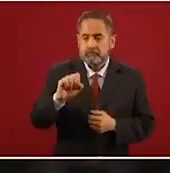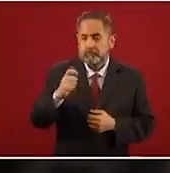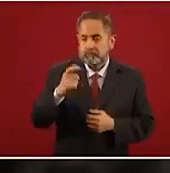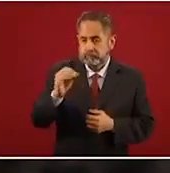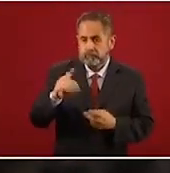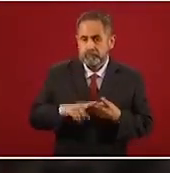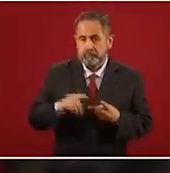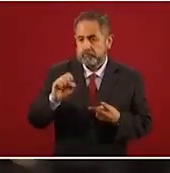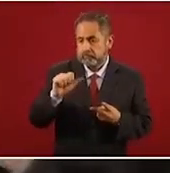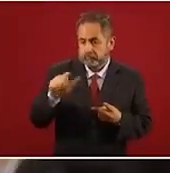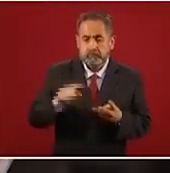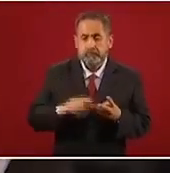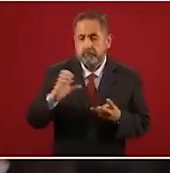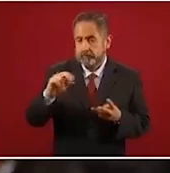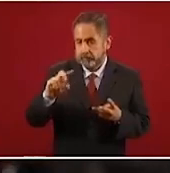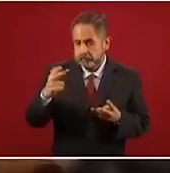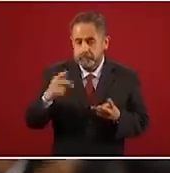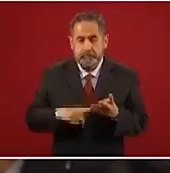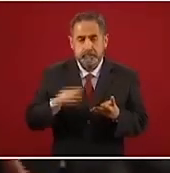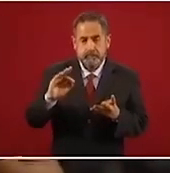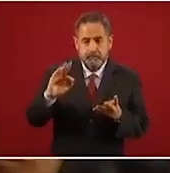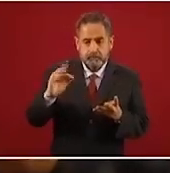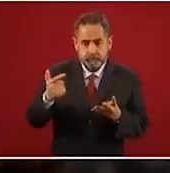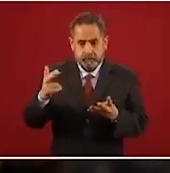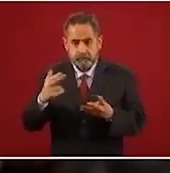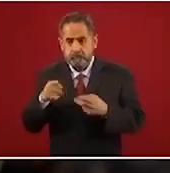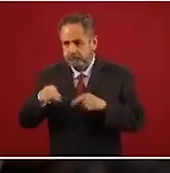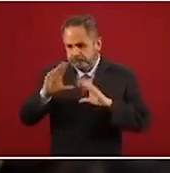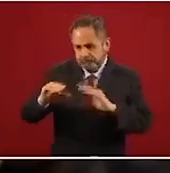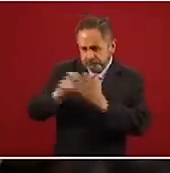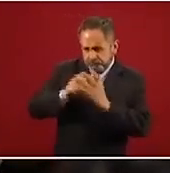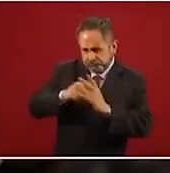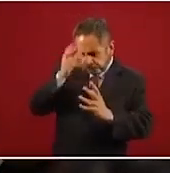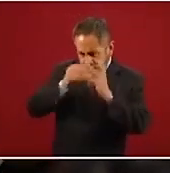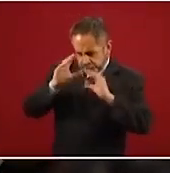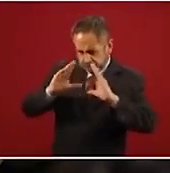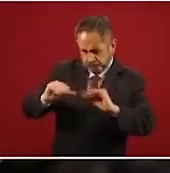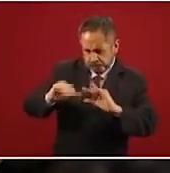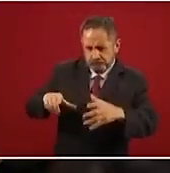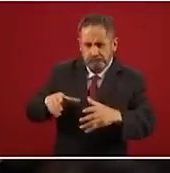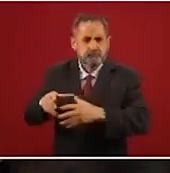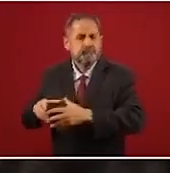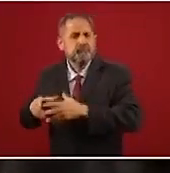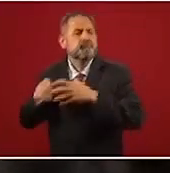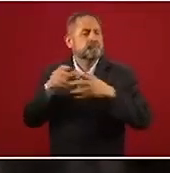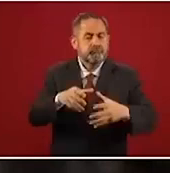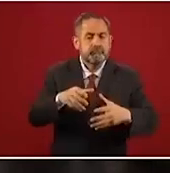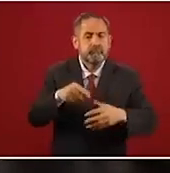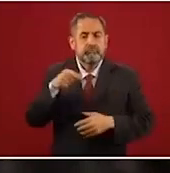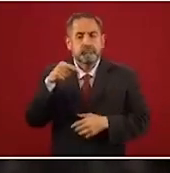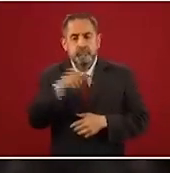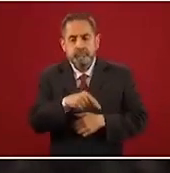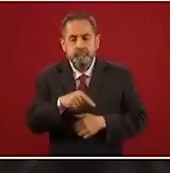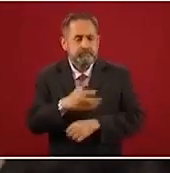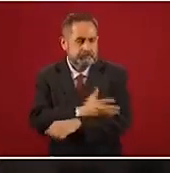la CEAP, de la CNDH y de la Fiscalía, que fueron capacitados por esta misma brigada y pues recibieron